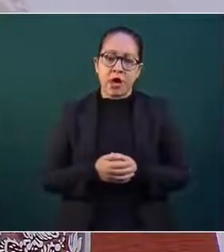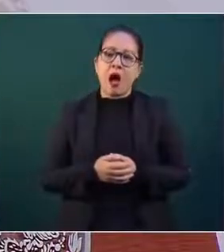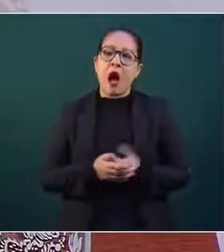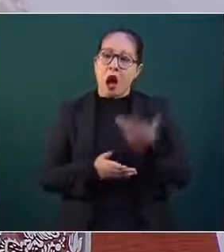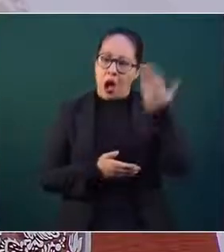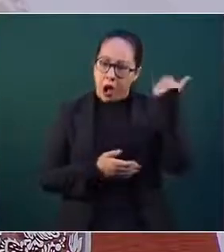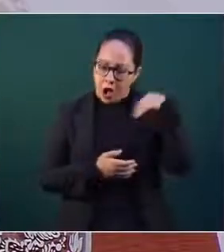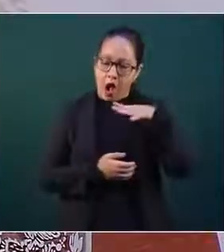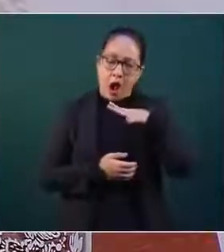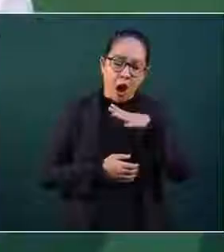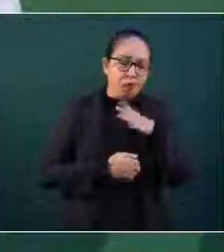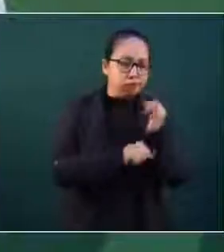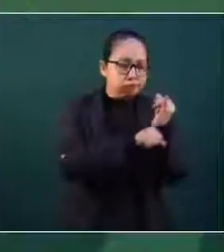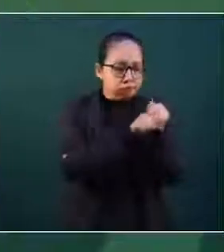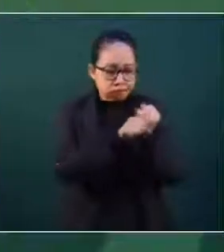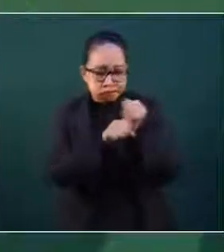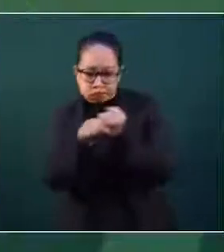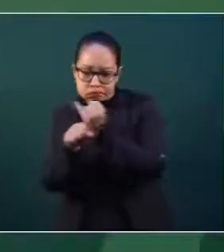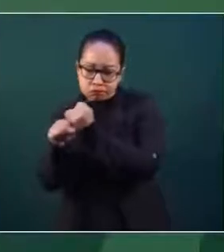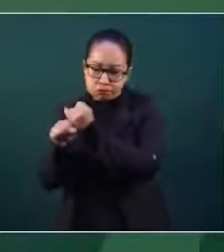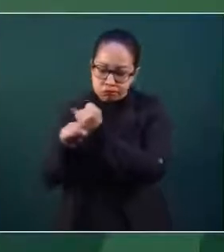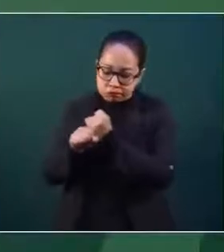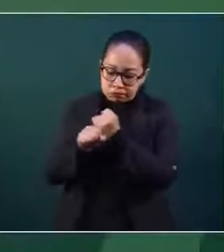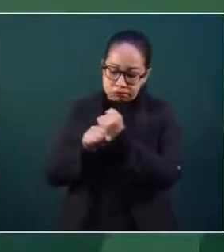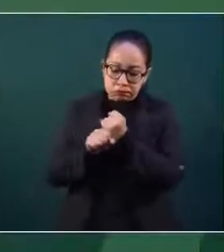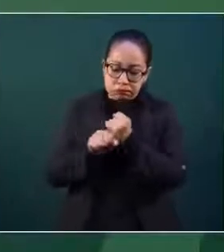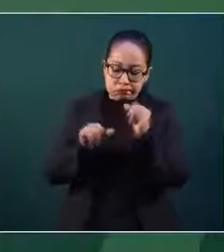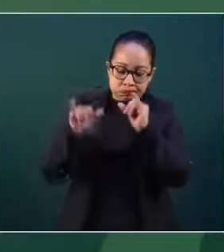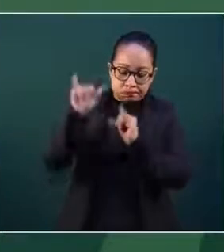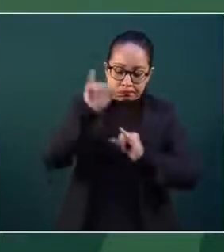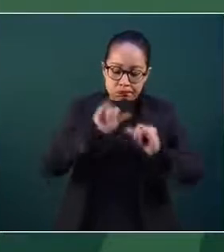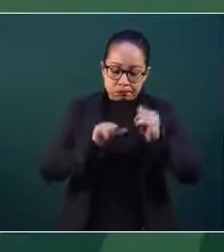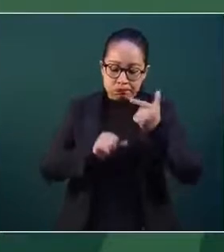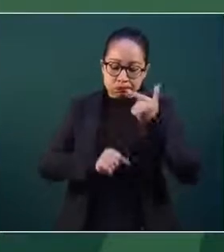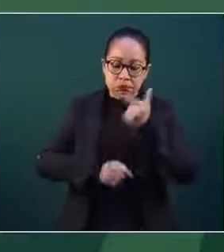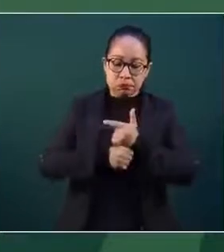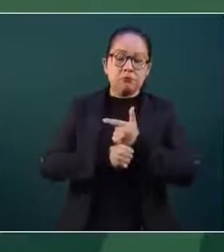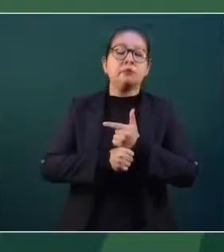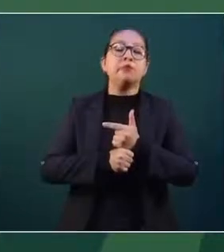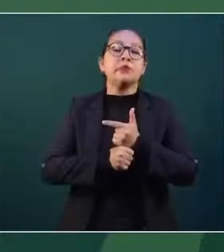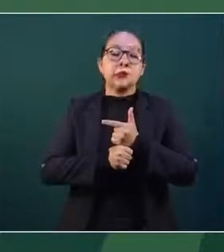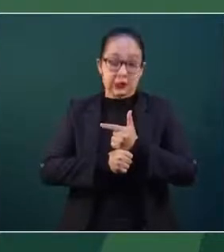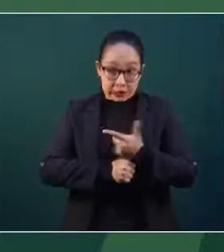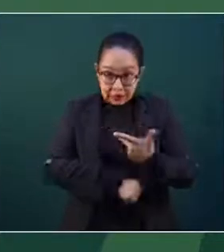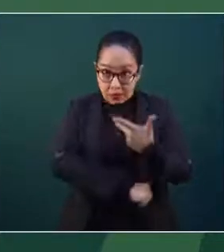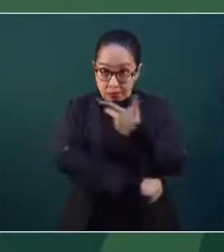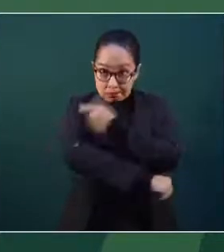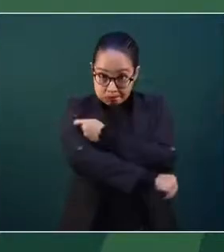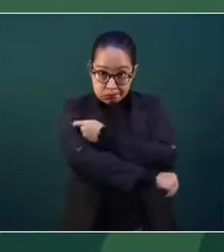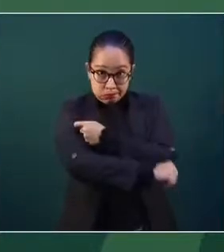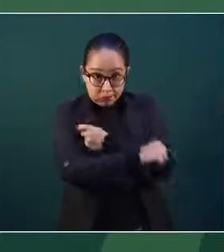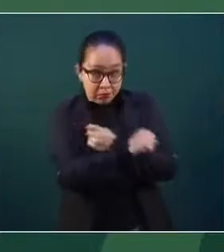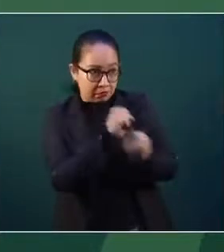que si se tiene la vacuna, se tiene protección.